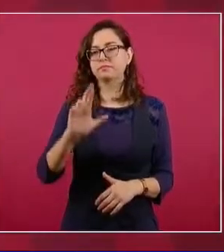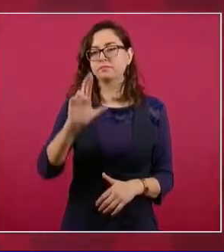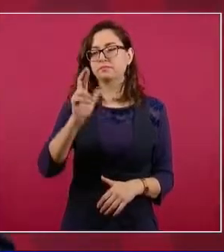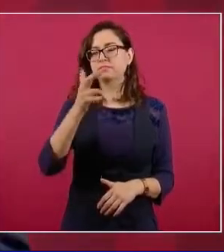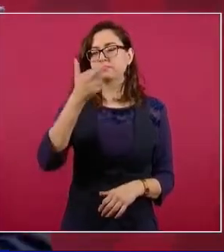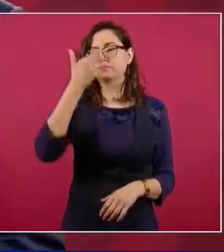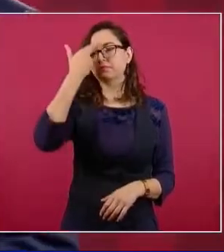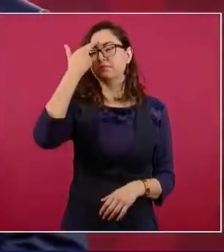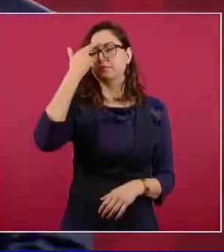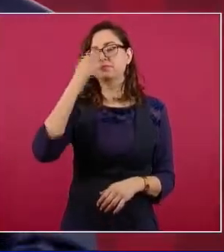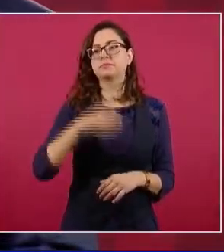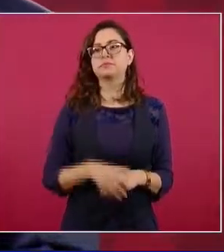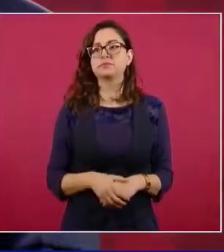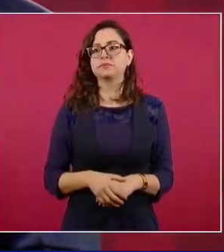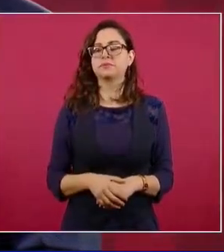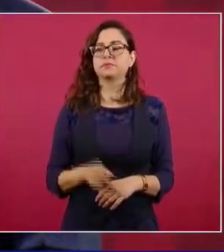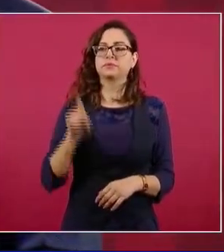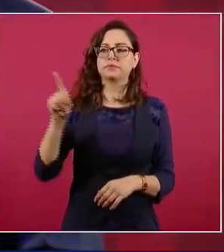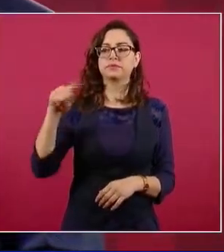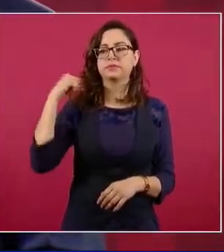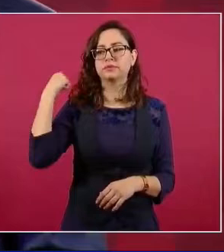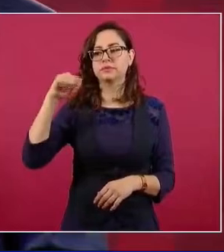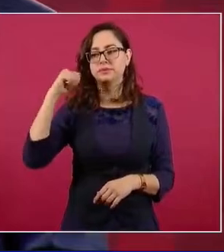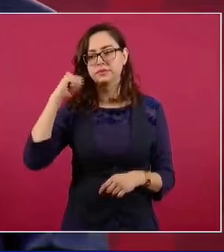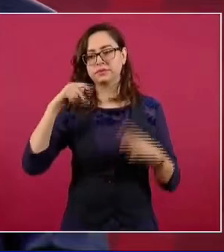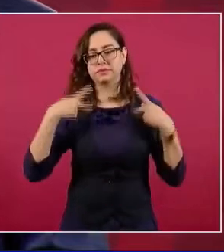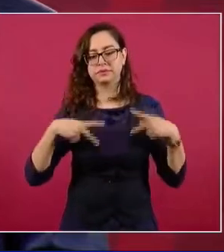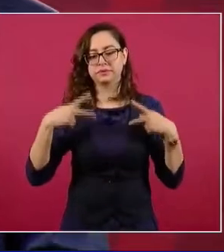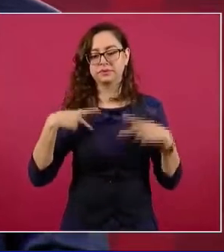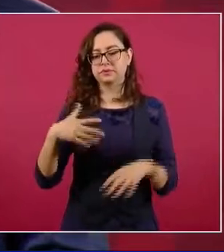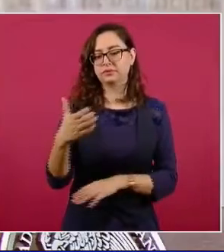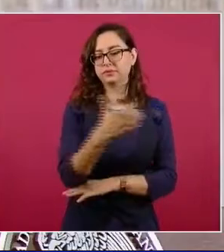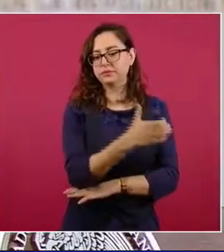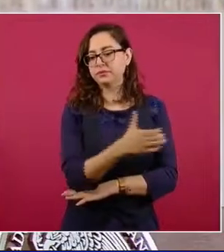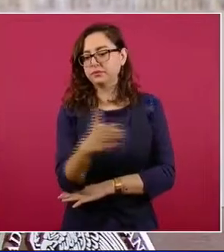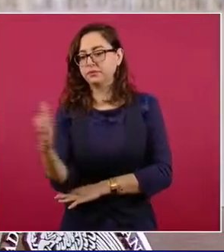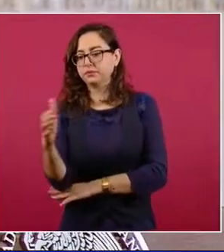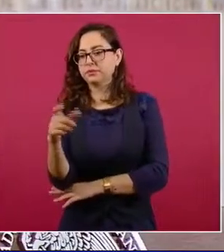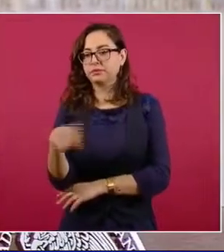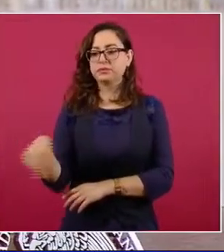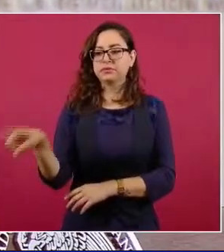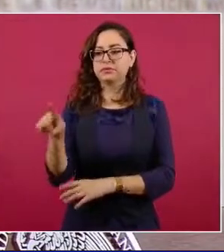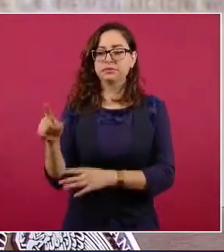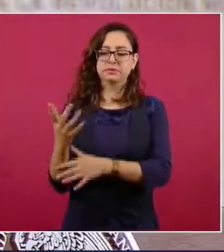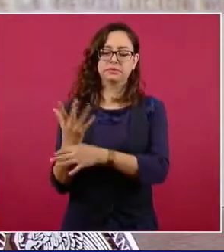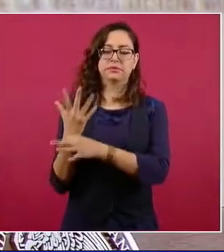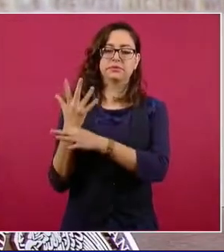campesinos de allá de mi tierra que me decían cuando era yo joven